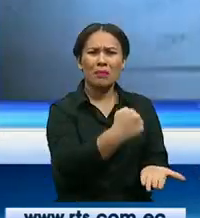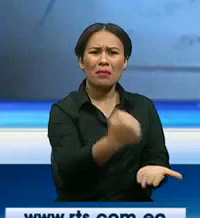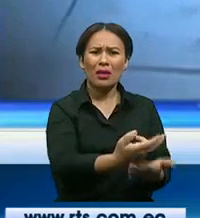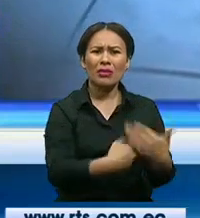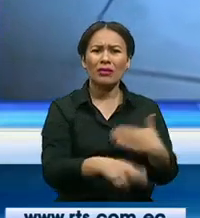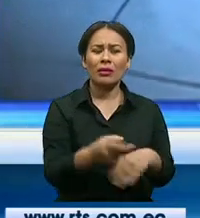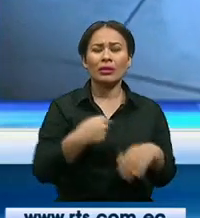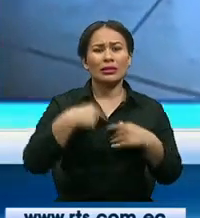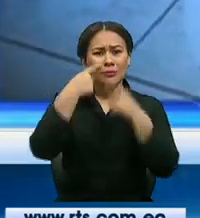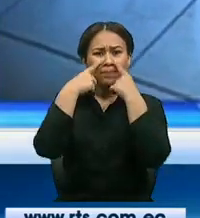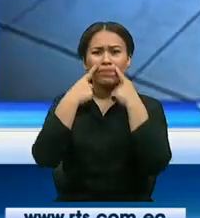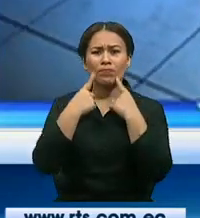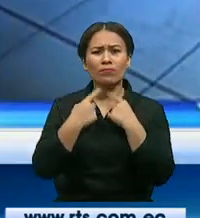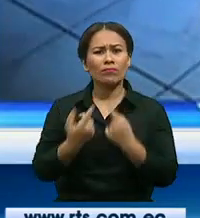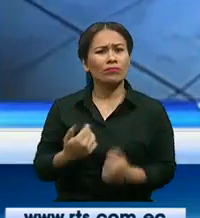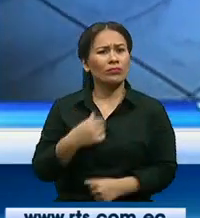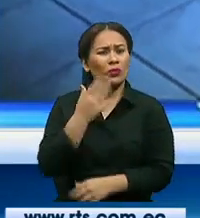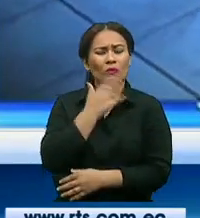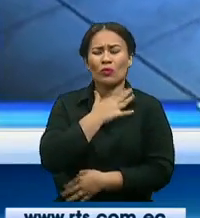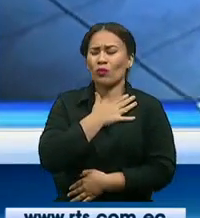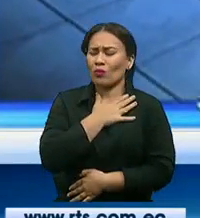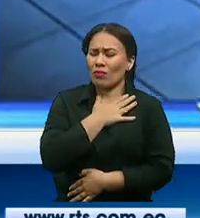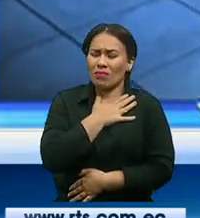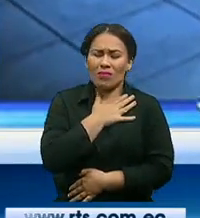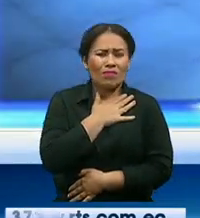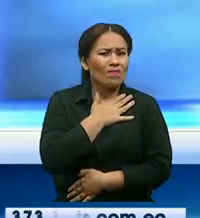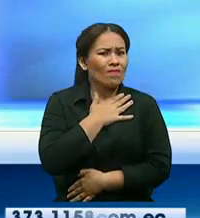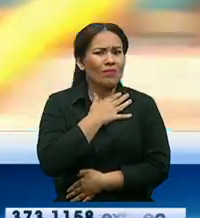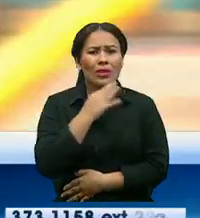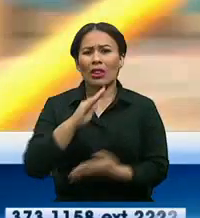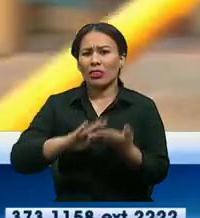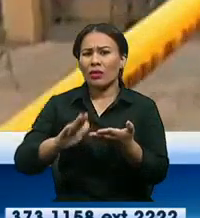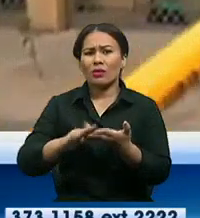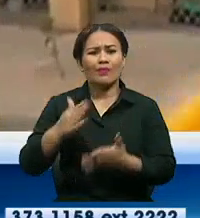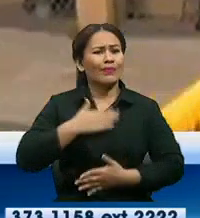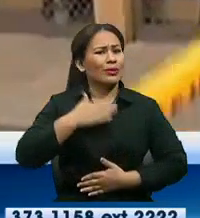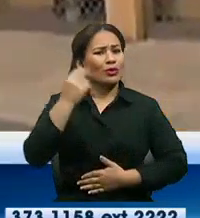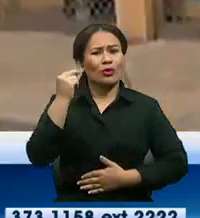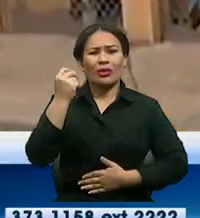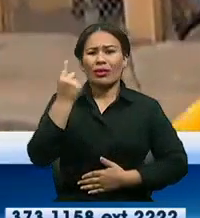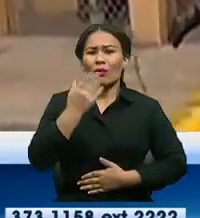Y hasta las lágrimas se me quieren salir por los bebés. Disculpen.